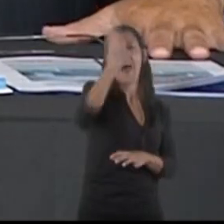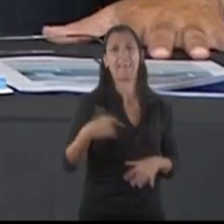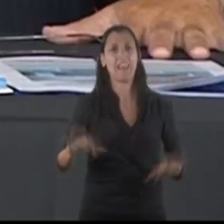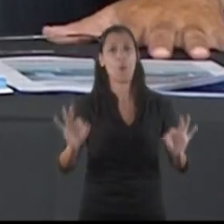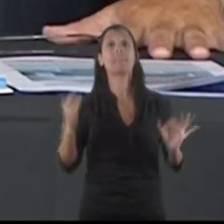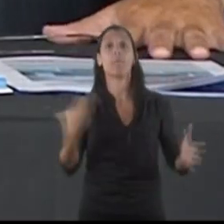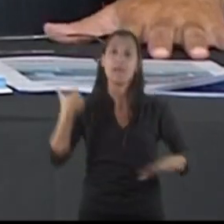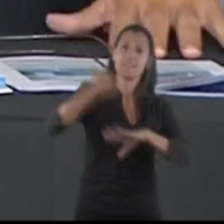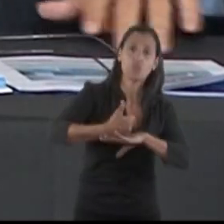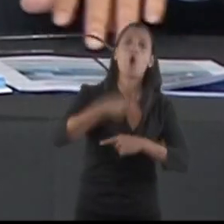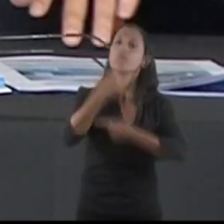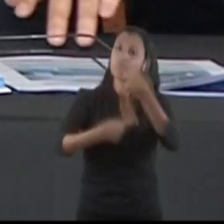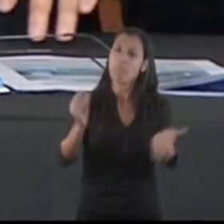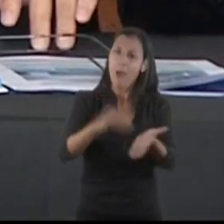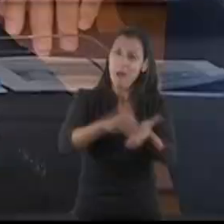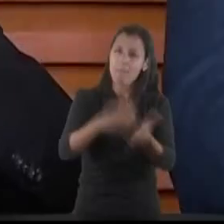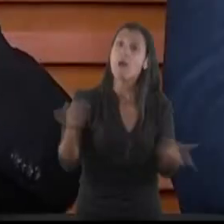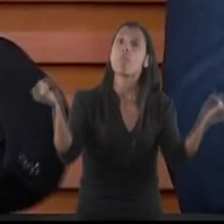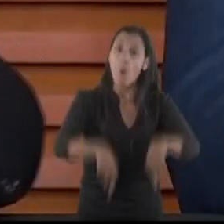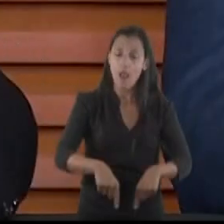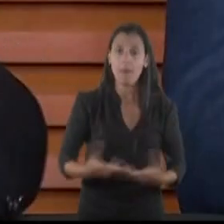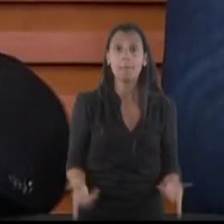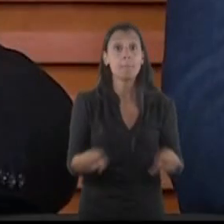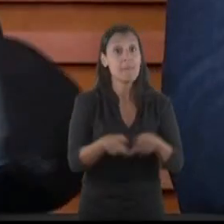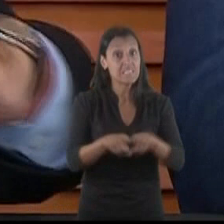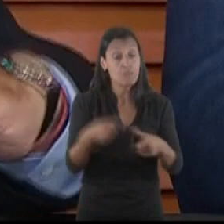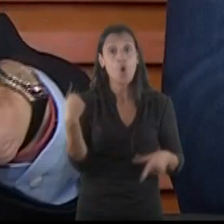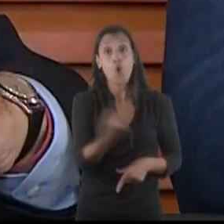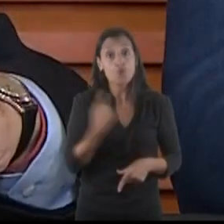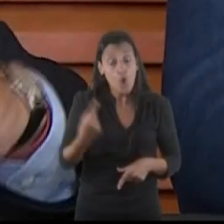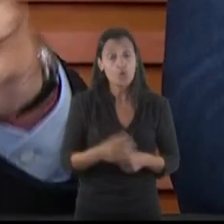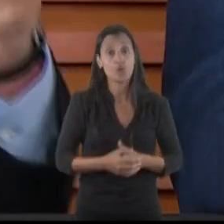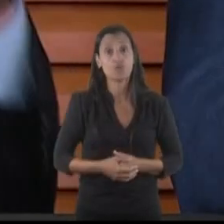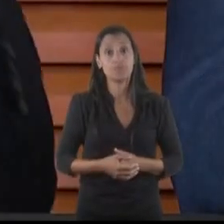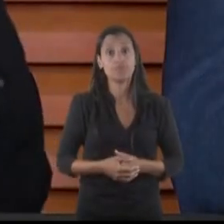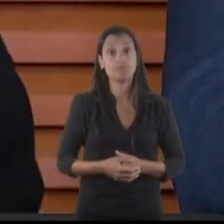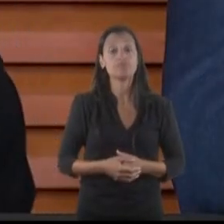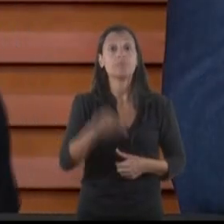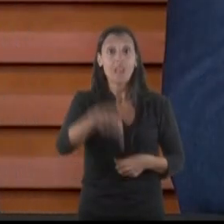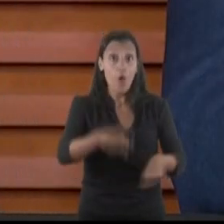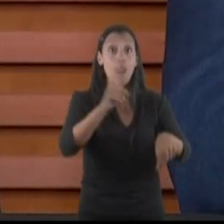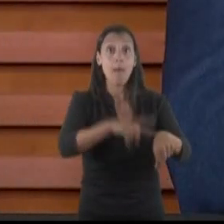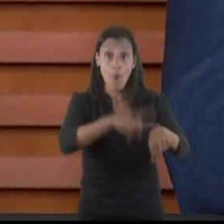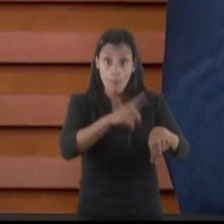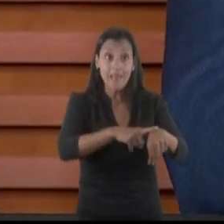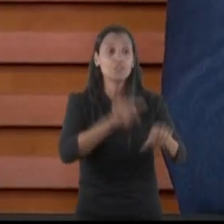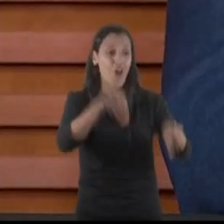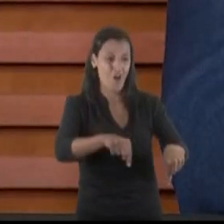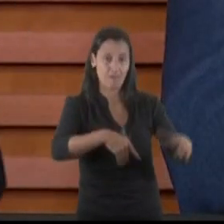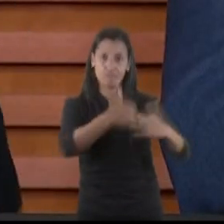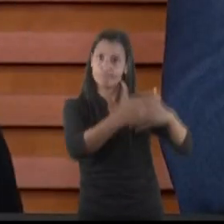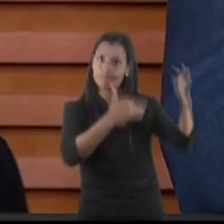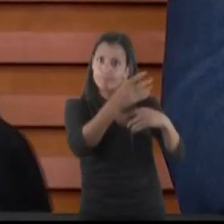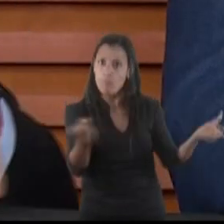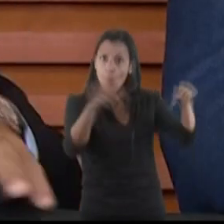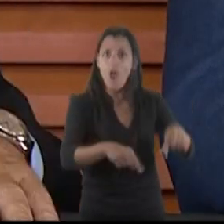acá, y vamos a seguir estando, porque así como estamos poniendo en marcha estas obras, así como